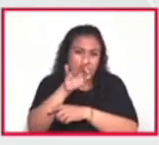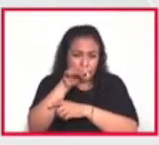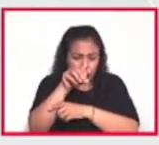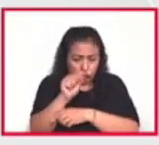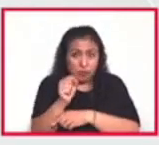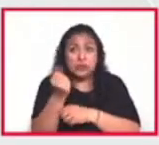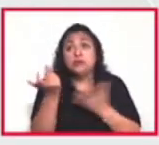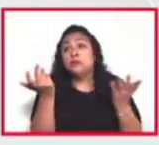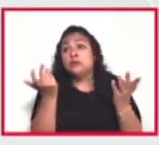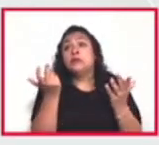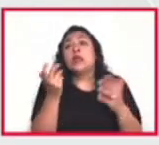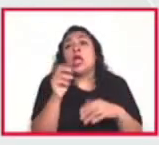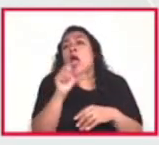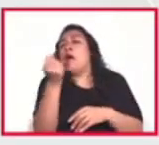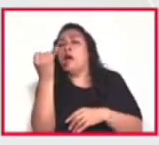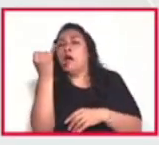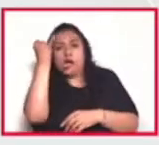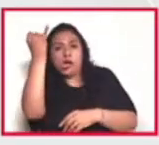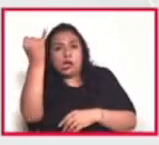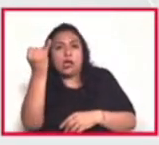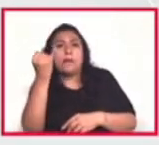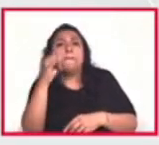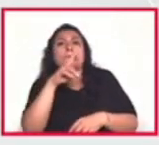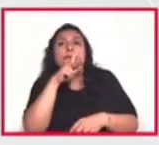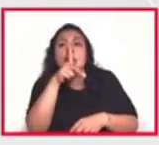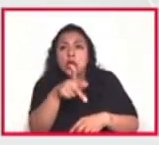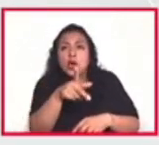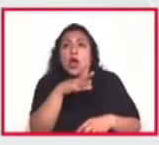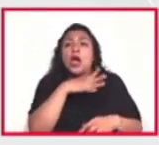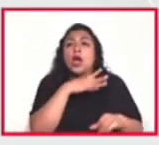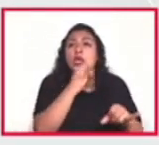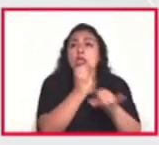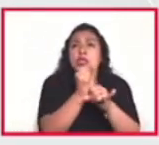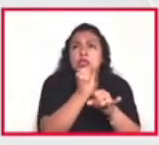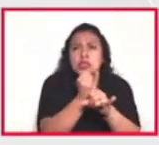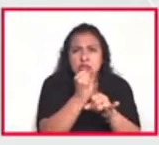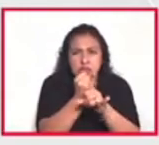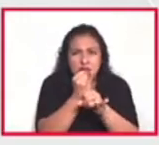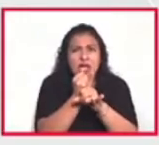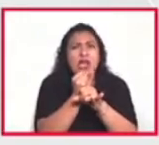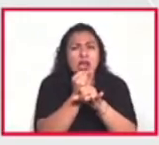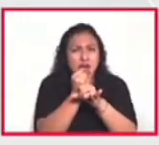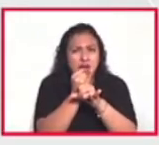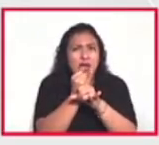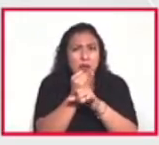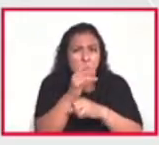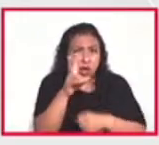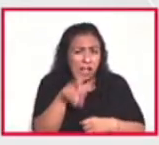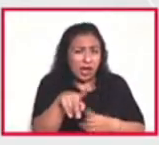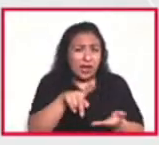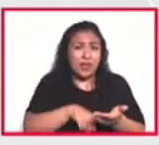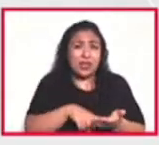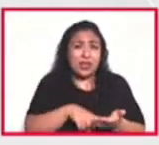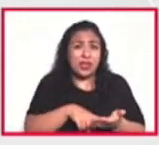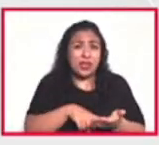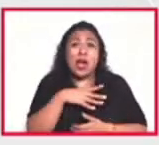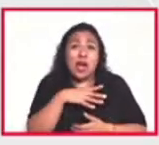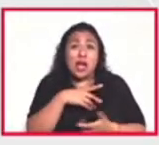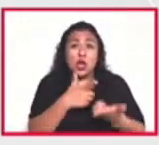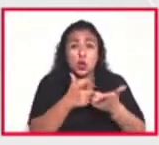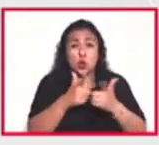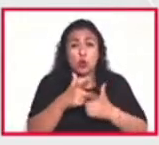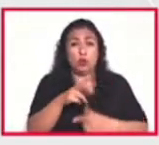autor va más allá y dice, ¿por qué no un Internet de servicio público? Porque el Internet actual está mandado por grandes grupos